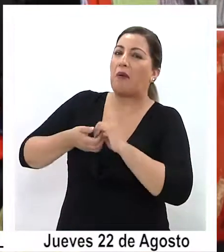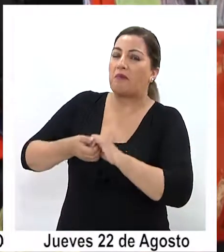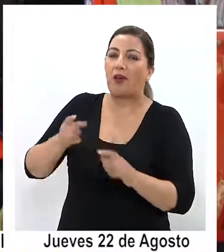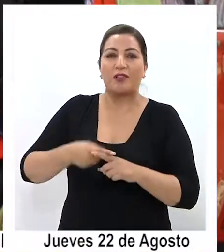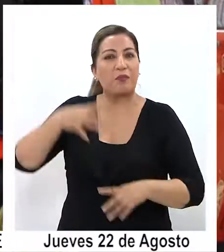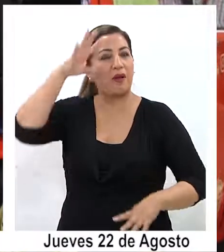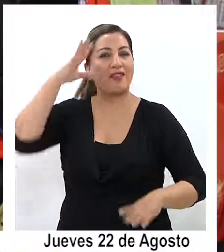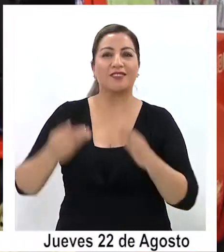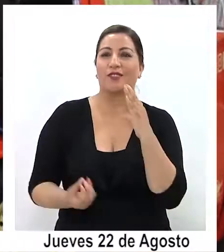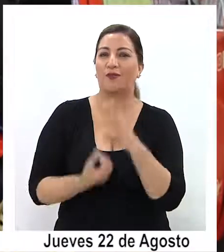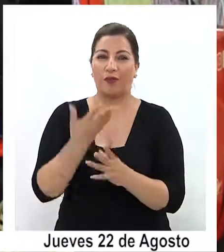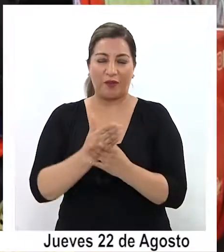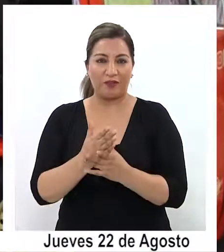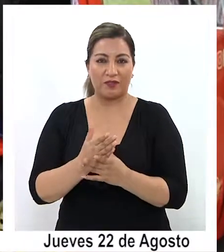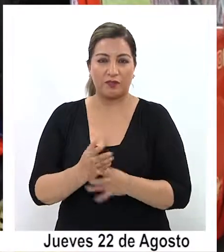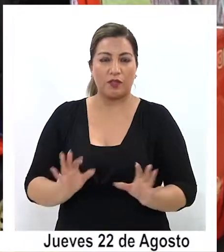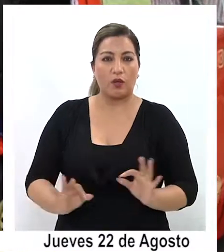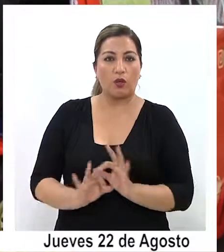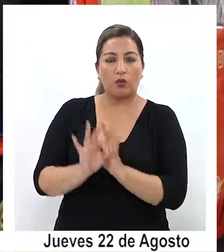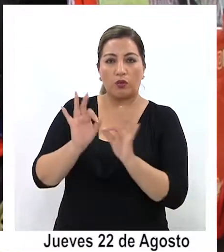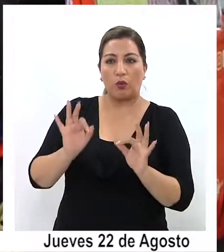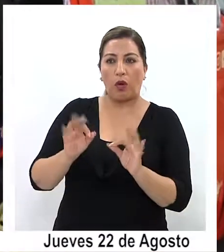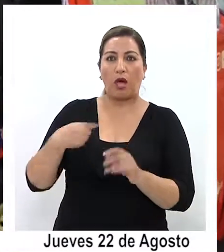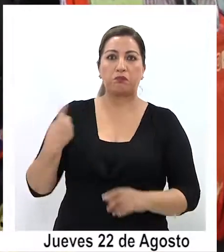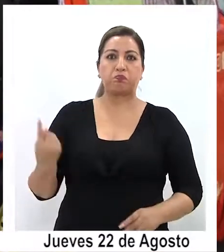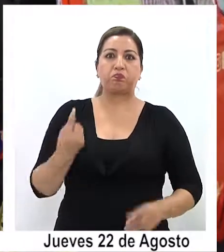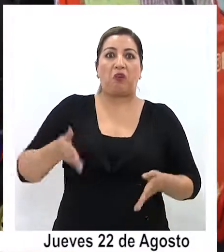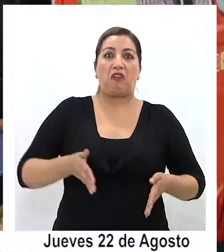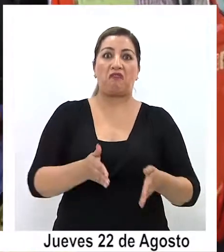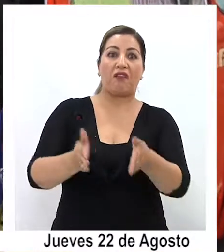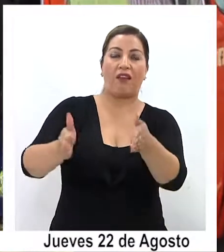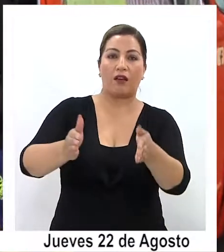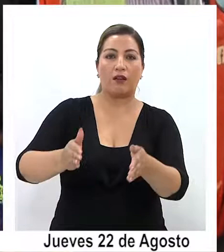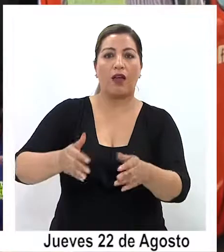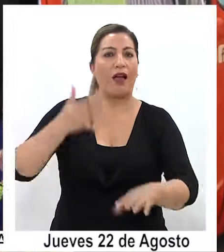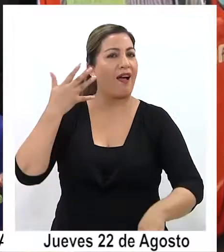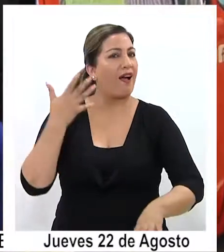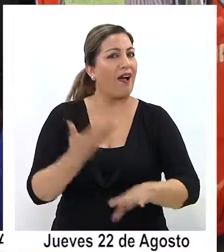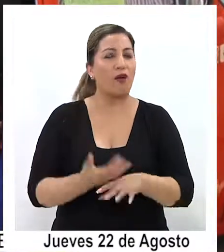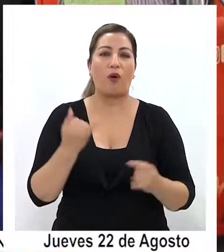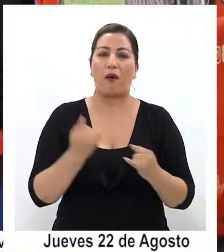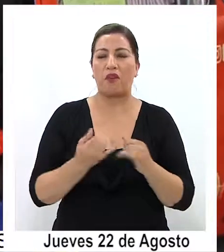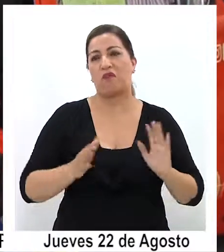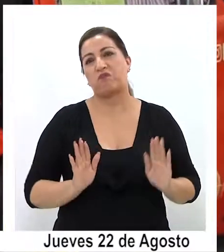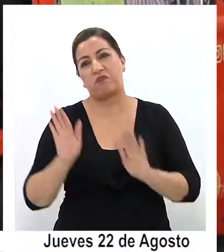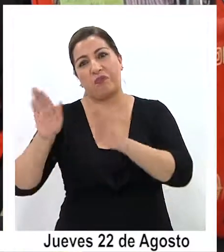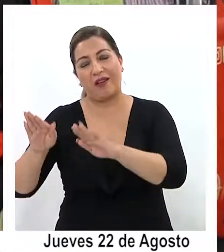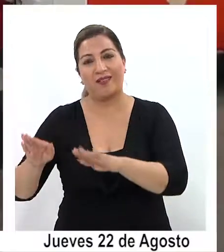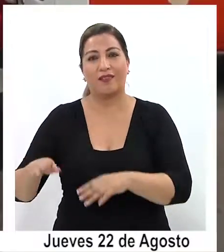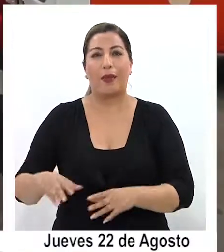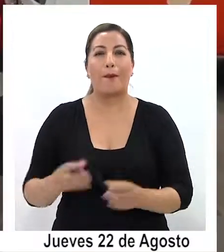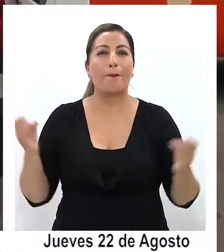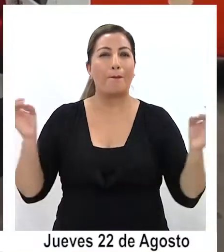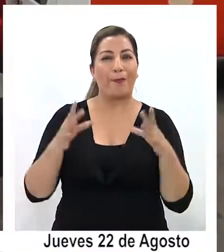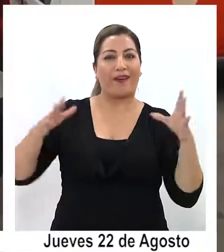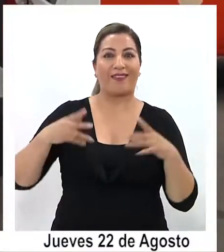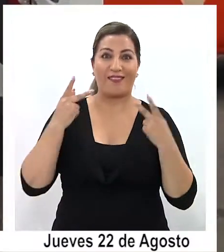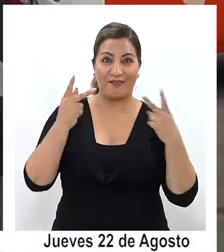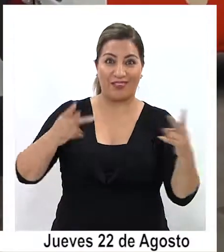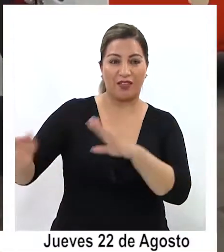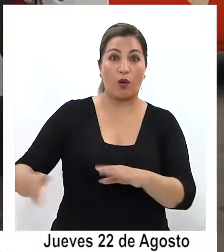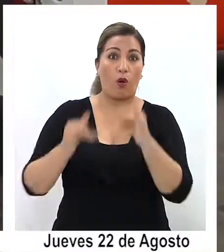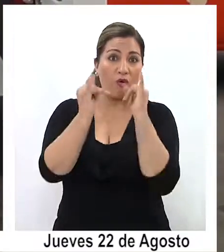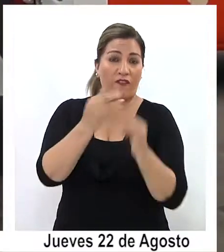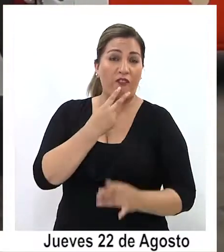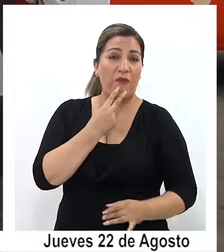experiencias nuevas, nunca se queda uno tirado en la carretera porque siempre sale con una mano amiga, tiene como magia el viaje. Un estilo